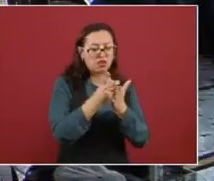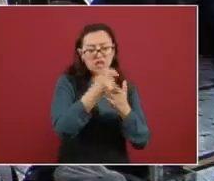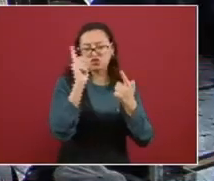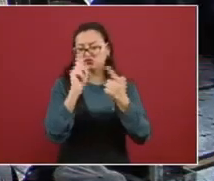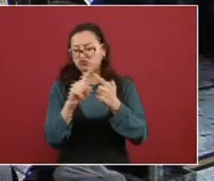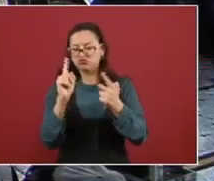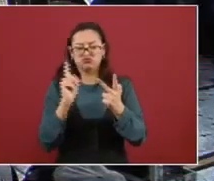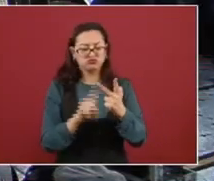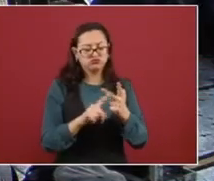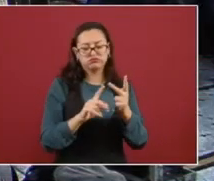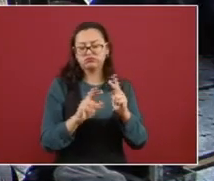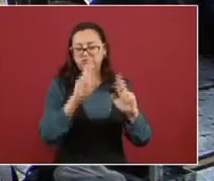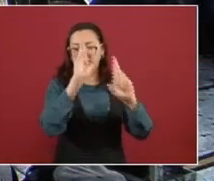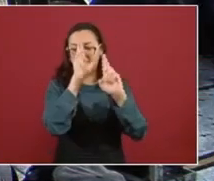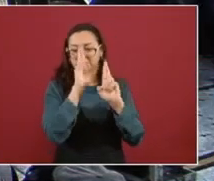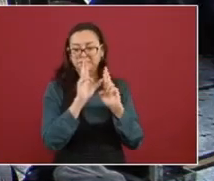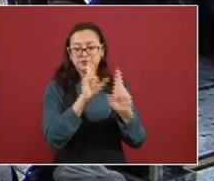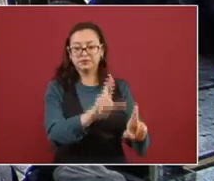y